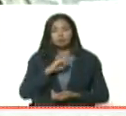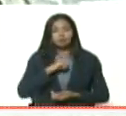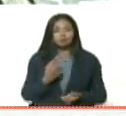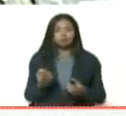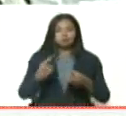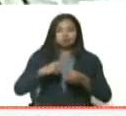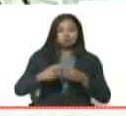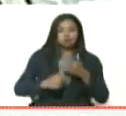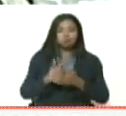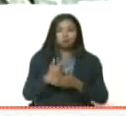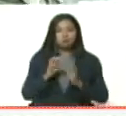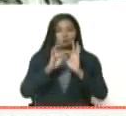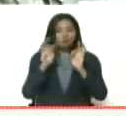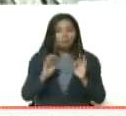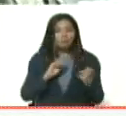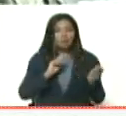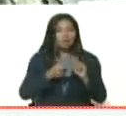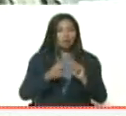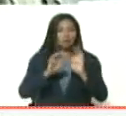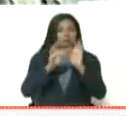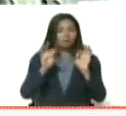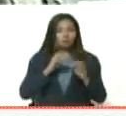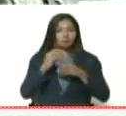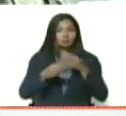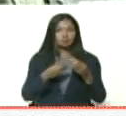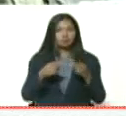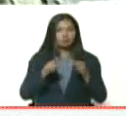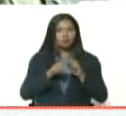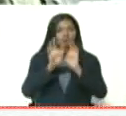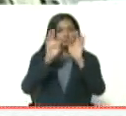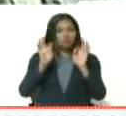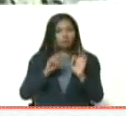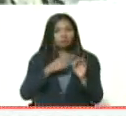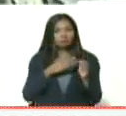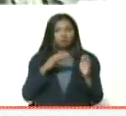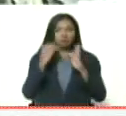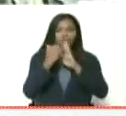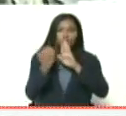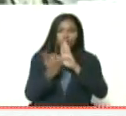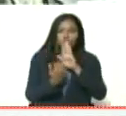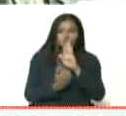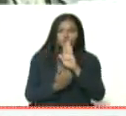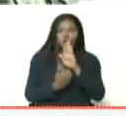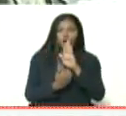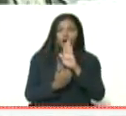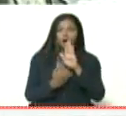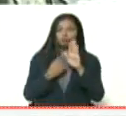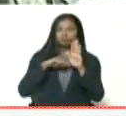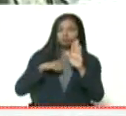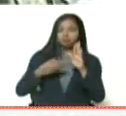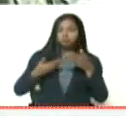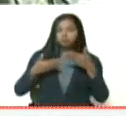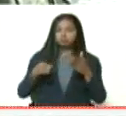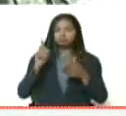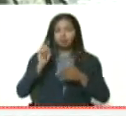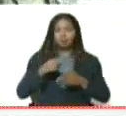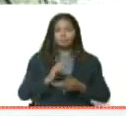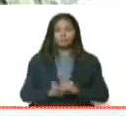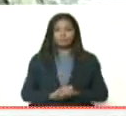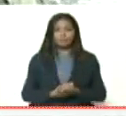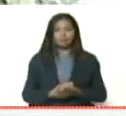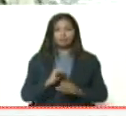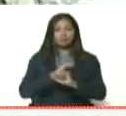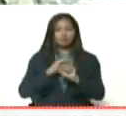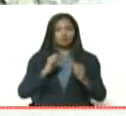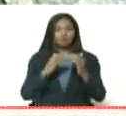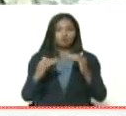parte, bueno, de los cambios en el modelo de gestión que usted nos ha ordenado y es una estrategia que nos va a permitir explotar al